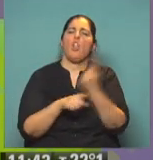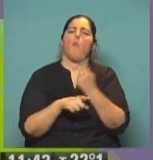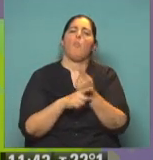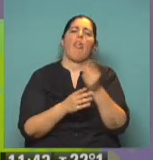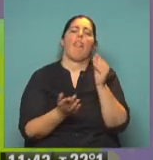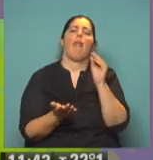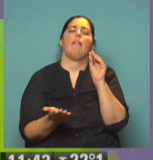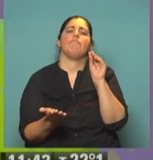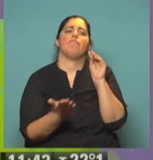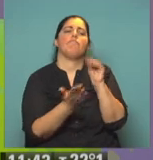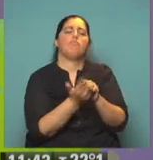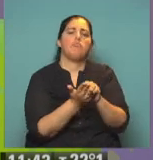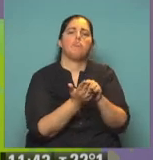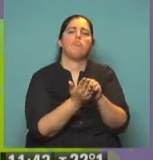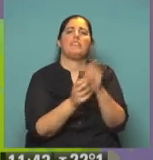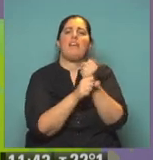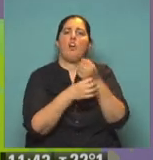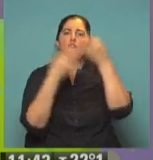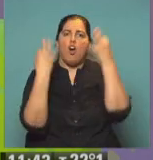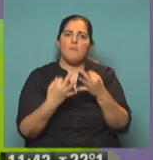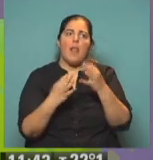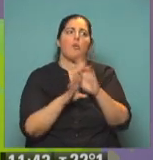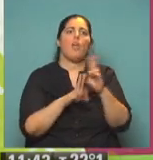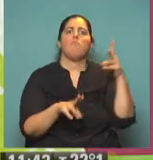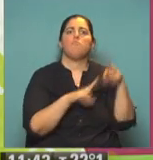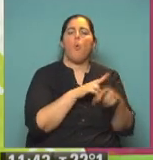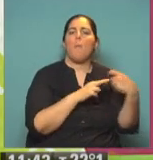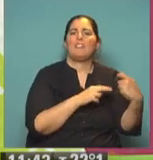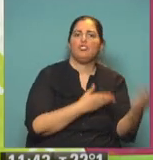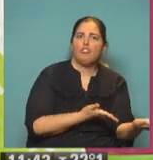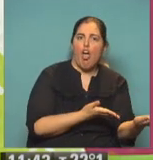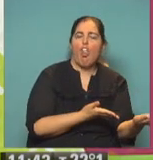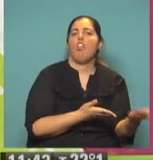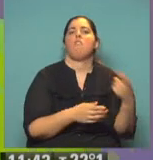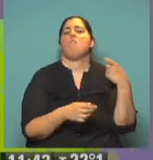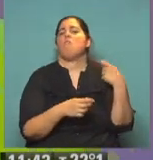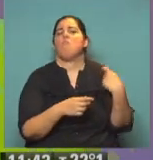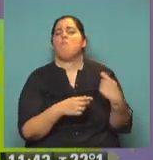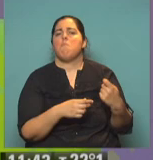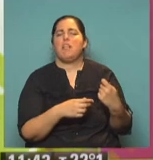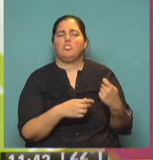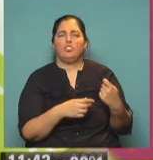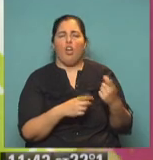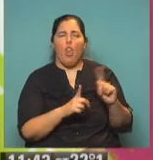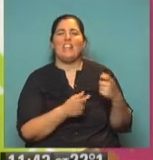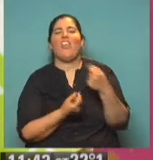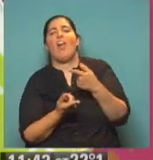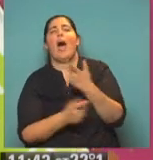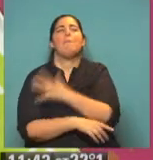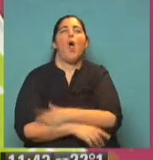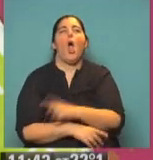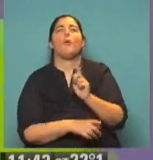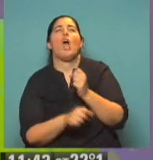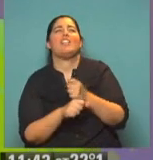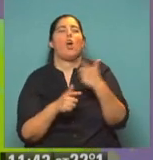figurar con un trabajo formal porque pierden la pensión. Y la pensión no está dada situación de pobreza o no